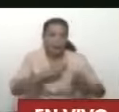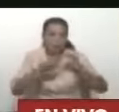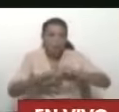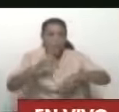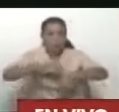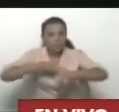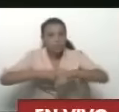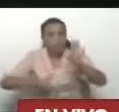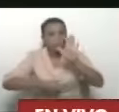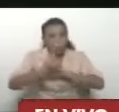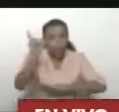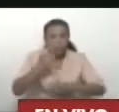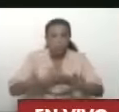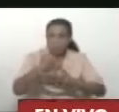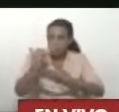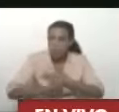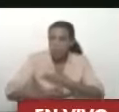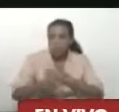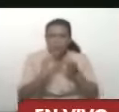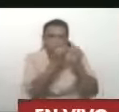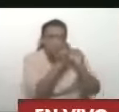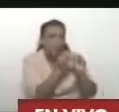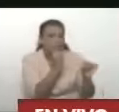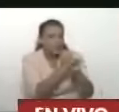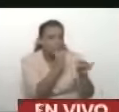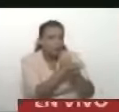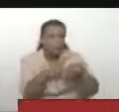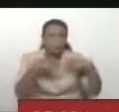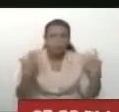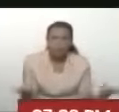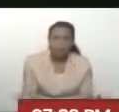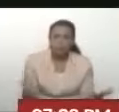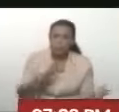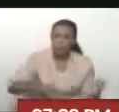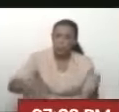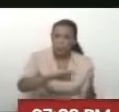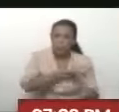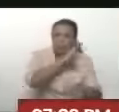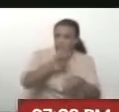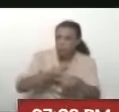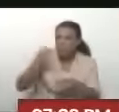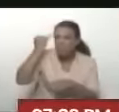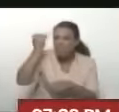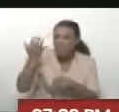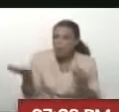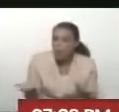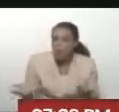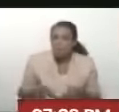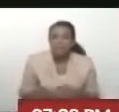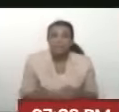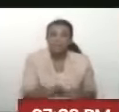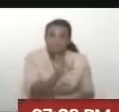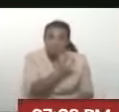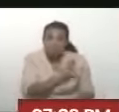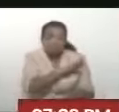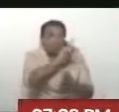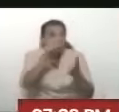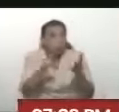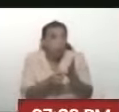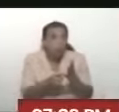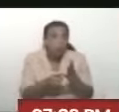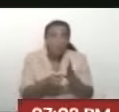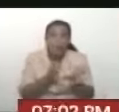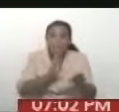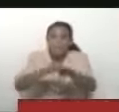a desarrollar programas o mejorar todo lo que tenga que ver con el desarrollo nacional. Esta idea básicamente va a buscar